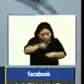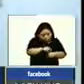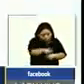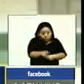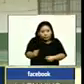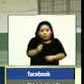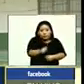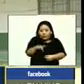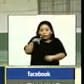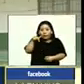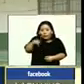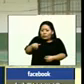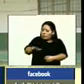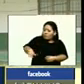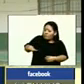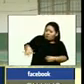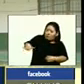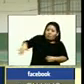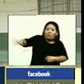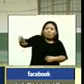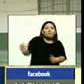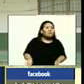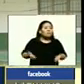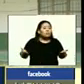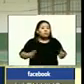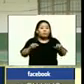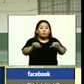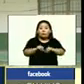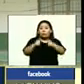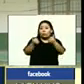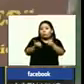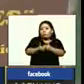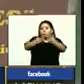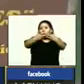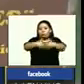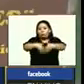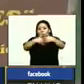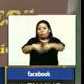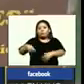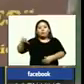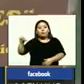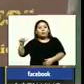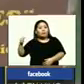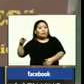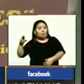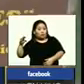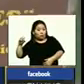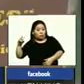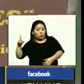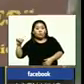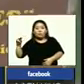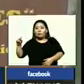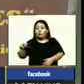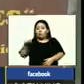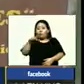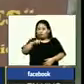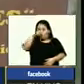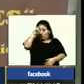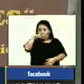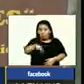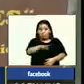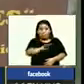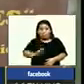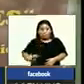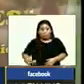En este recóndito lugar opera la Asociación de Productores Agroindustriales Orgánicos de El Salvador.